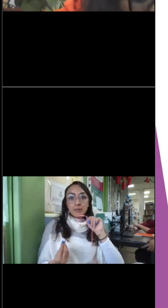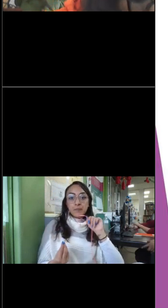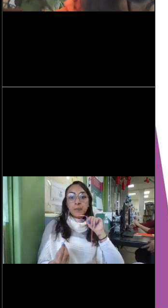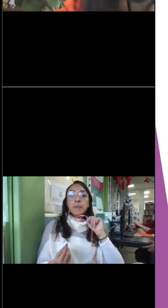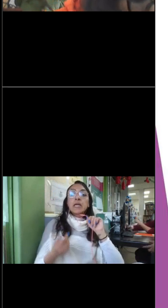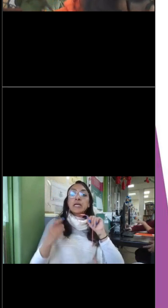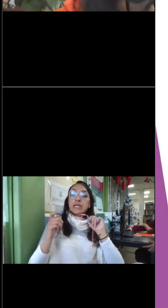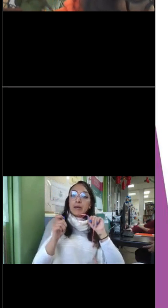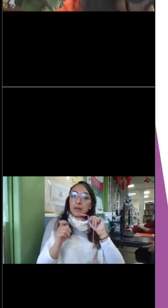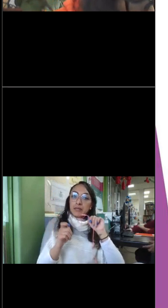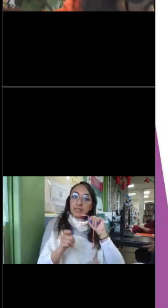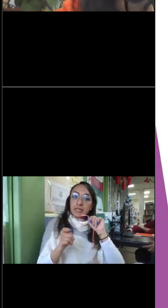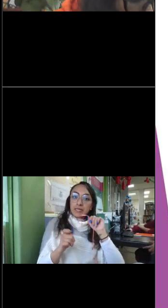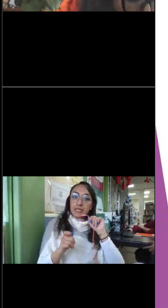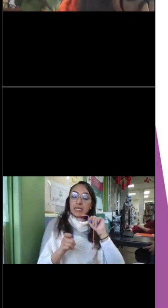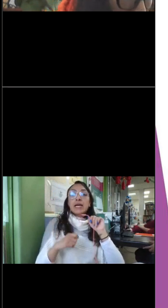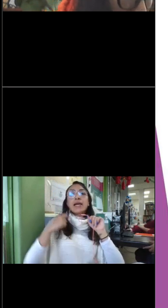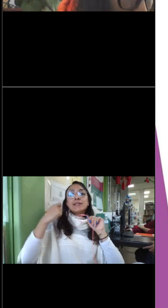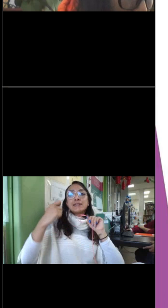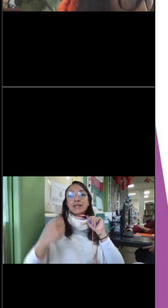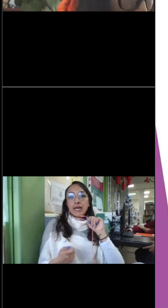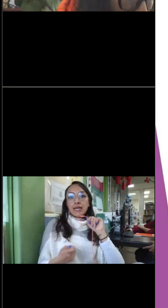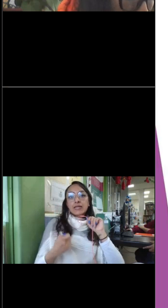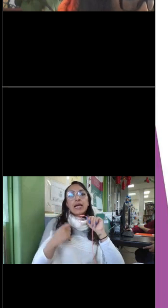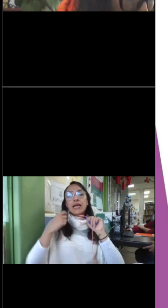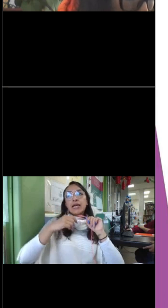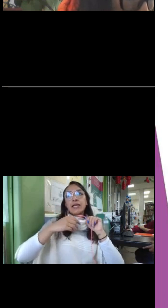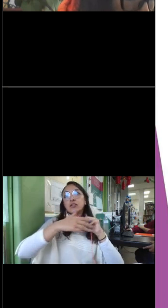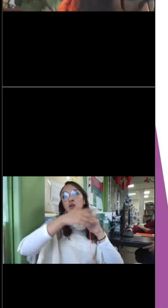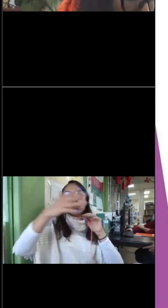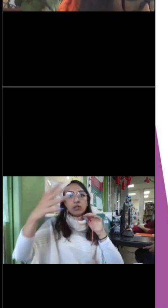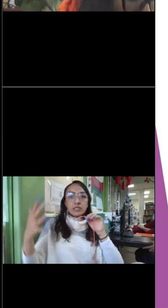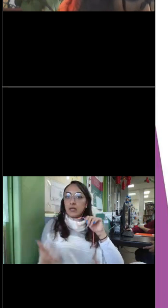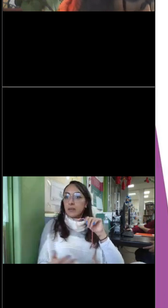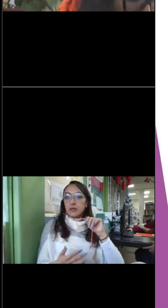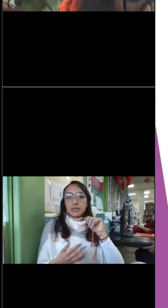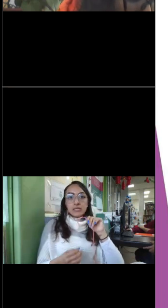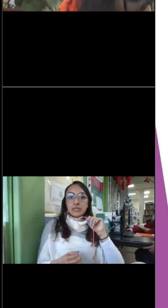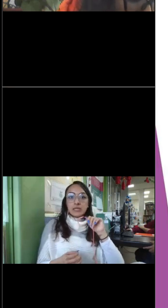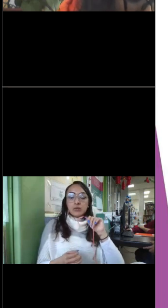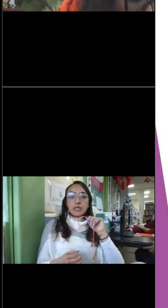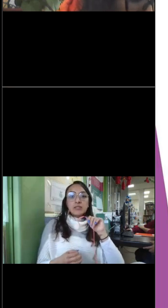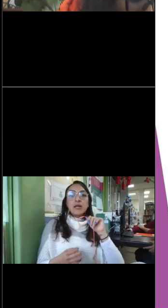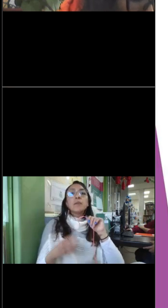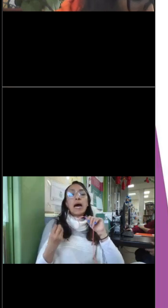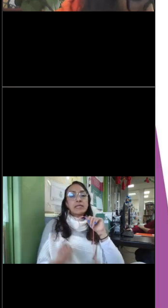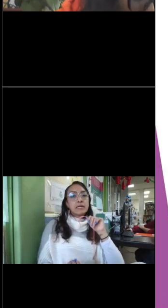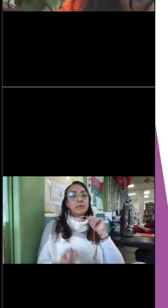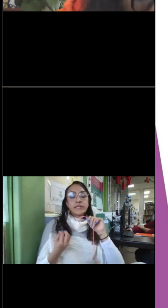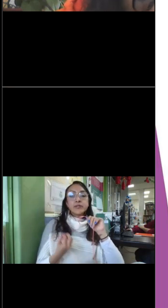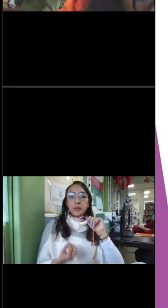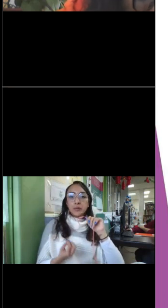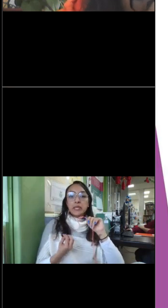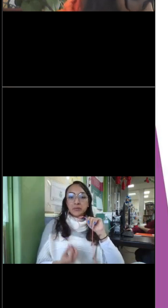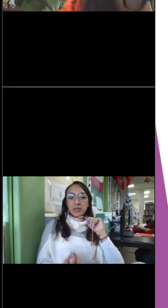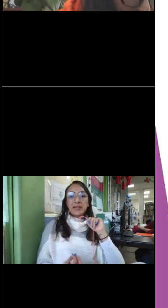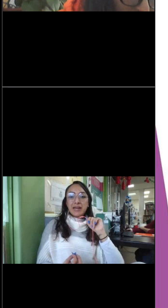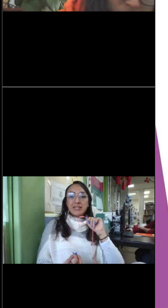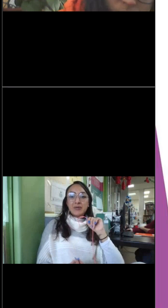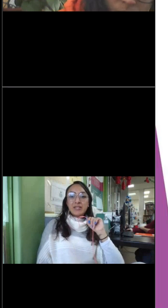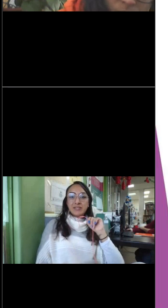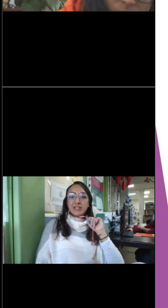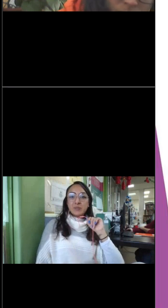base y que a partir de aquí enseñaran todo lo que tiene que ver con las asignaturas a través de su lengua